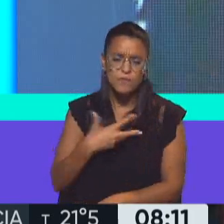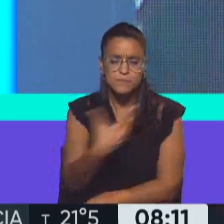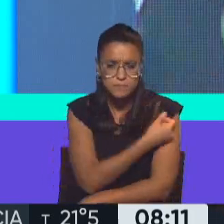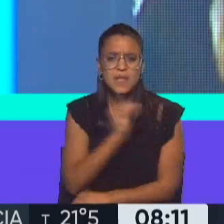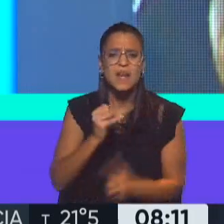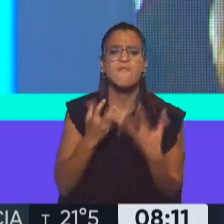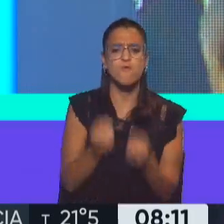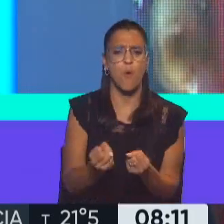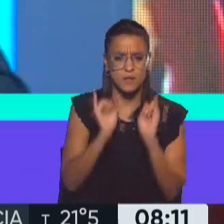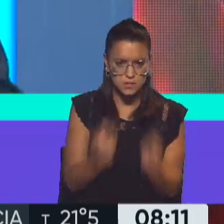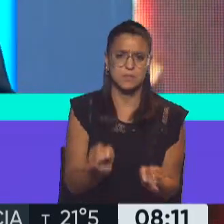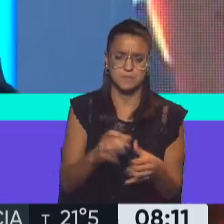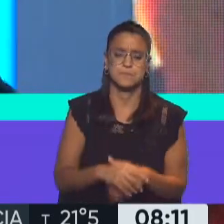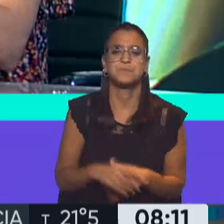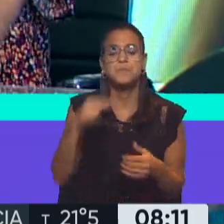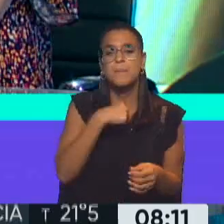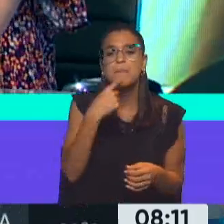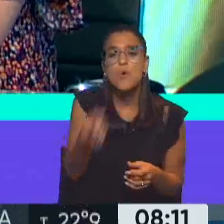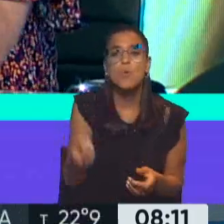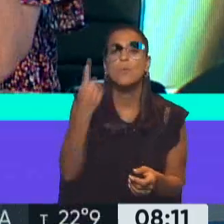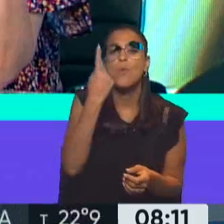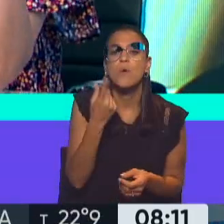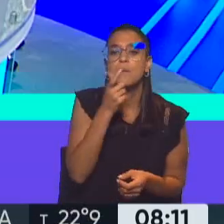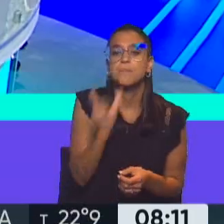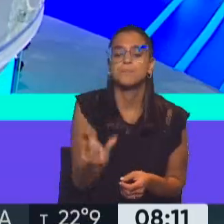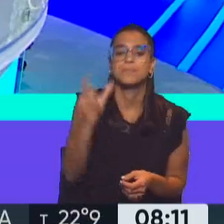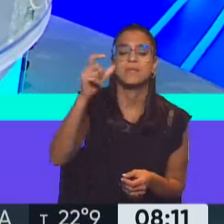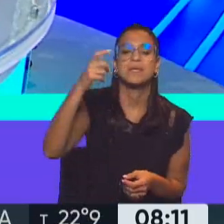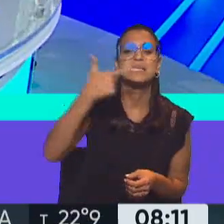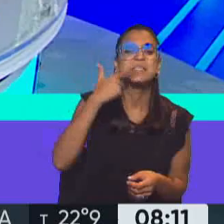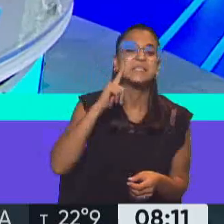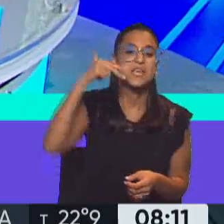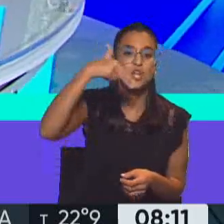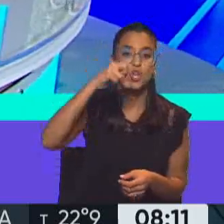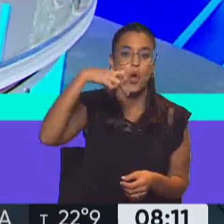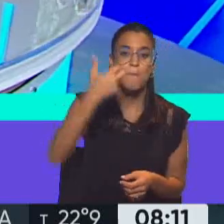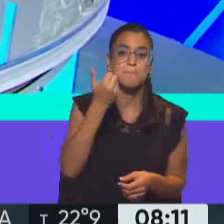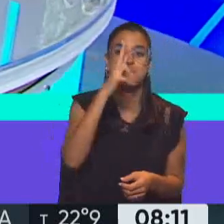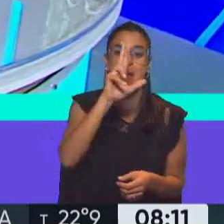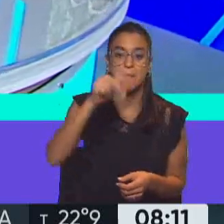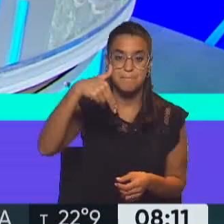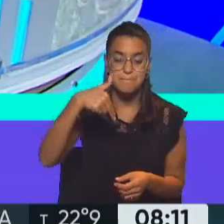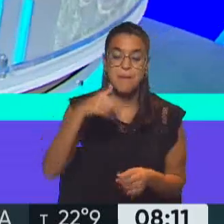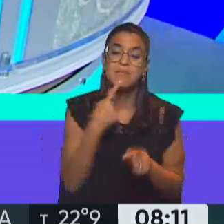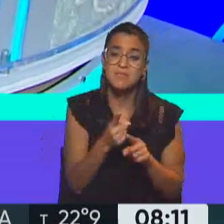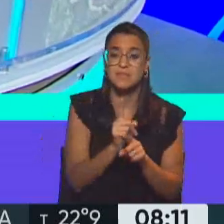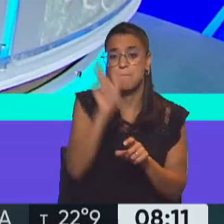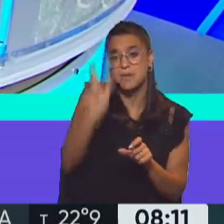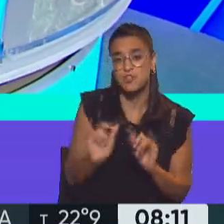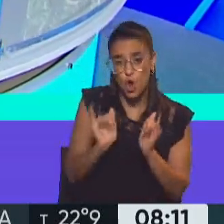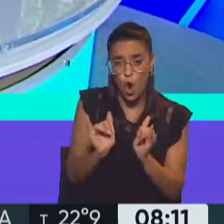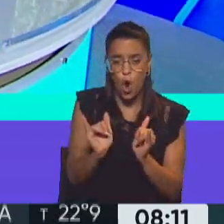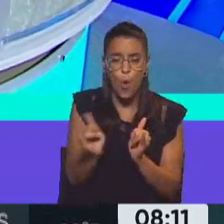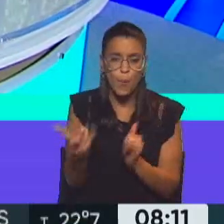el refuerzo que te van a dar. Le pregunto puntualmente por una vacuna, por la Sinopharm, que fueron las personas más jóvenes, los adultos